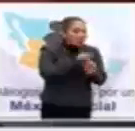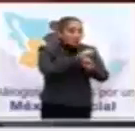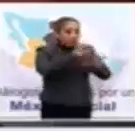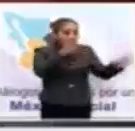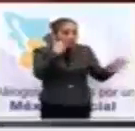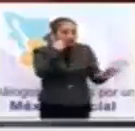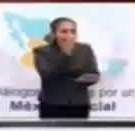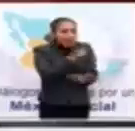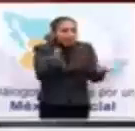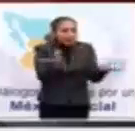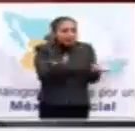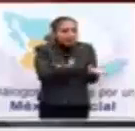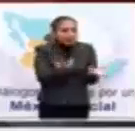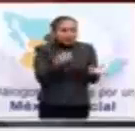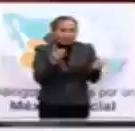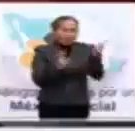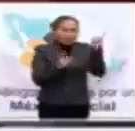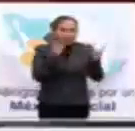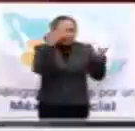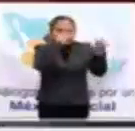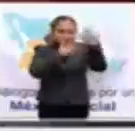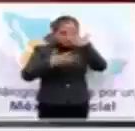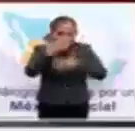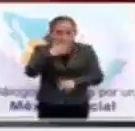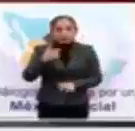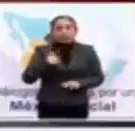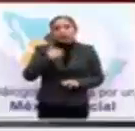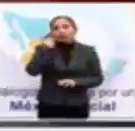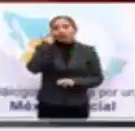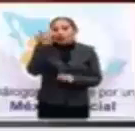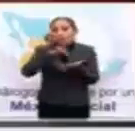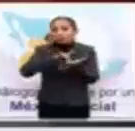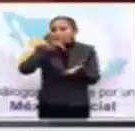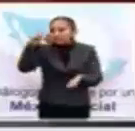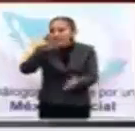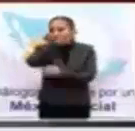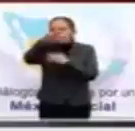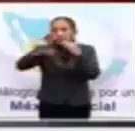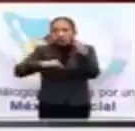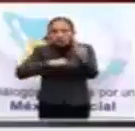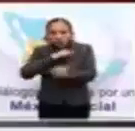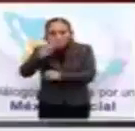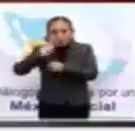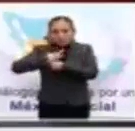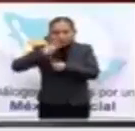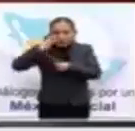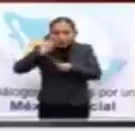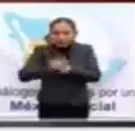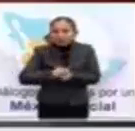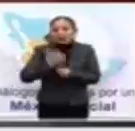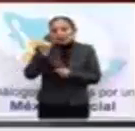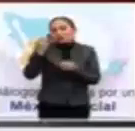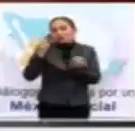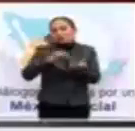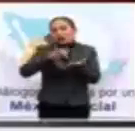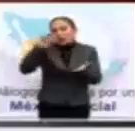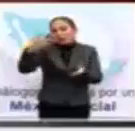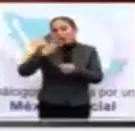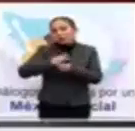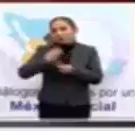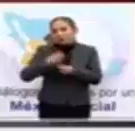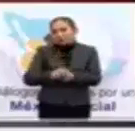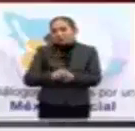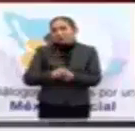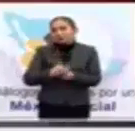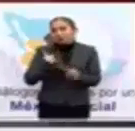qué es lo que se quería. Y yo quiero agradecerle a todos la invitación y muchas gracias por la